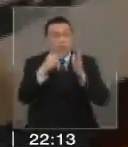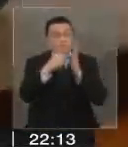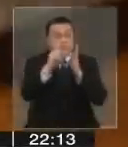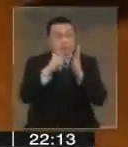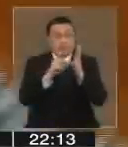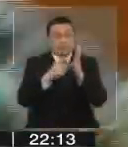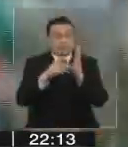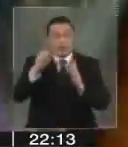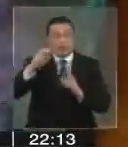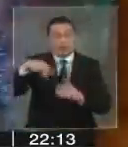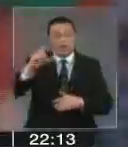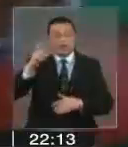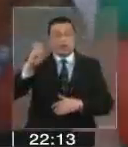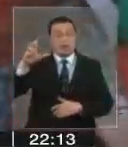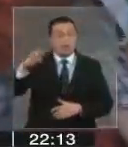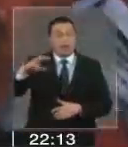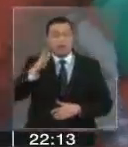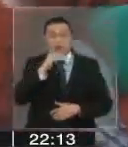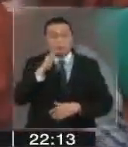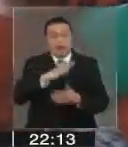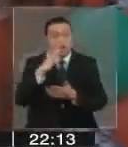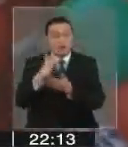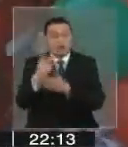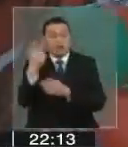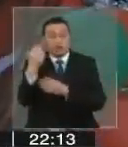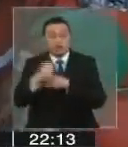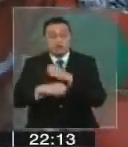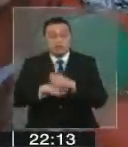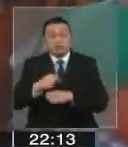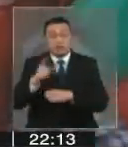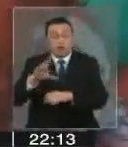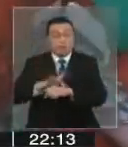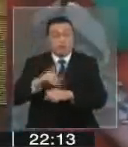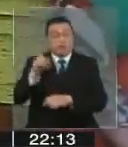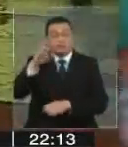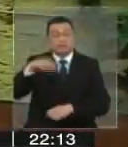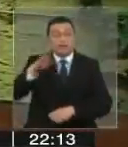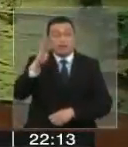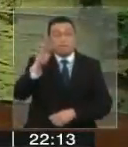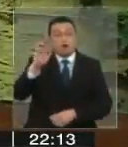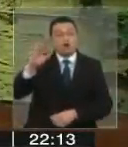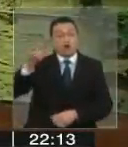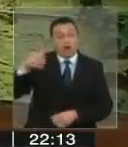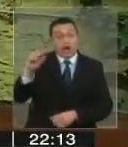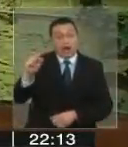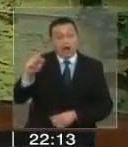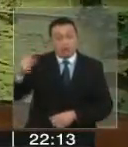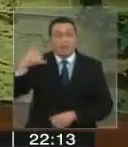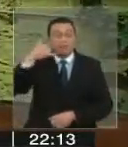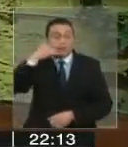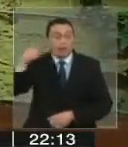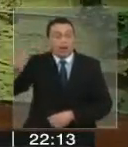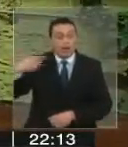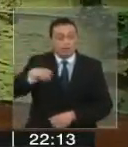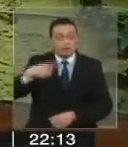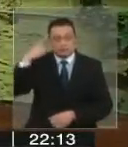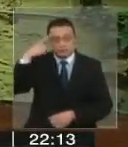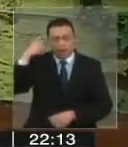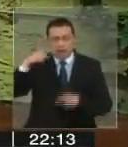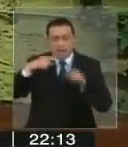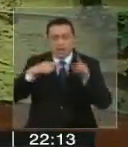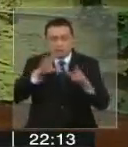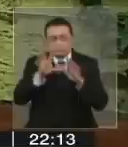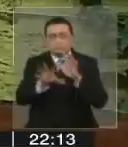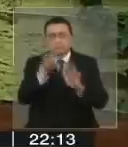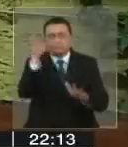del síndrome de Angelman. Y hasta los 12 años, cuando una doctora del Hospital San Borja General, la doctora Leida Troncoso, me llamó para avisarme que ella creía, ya